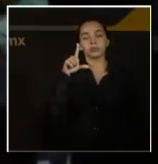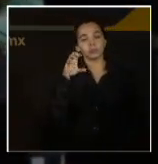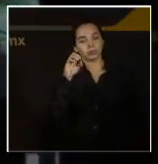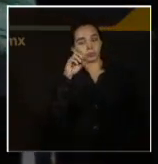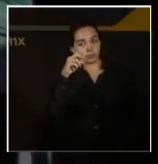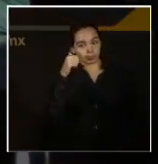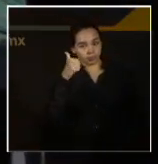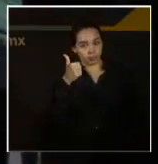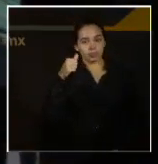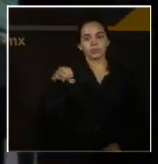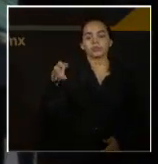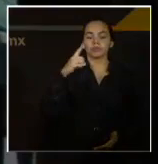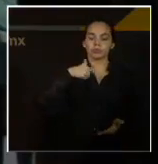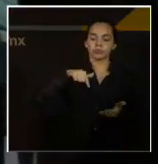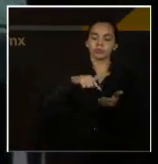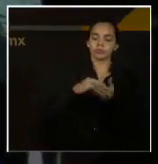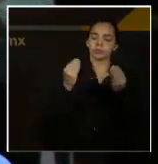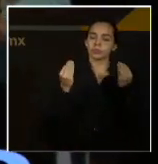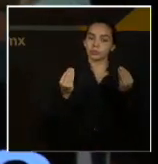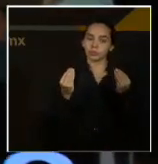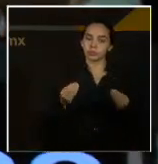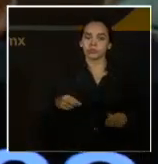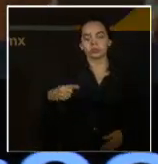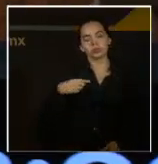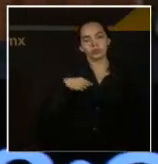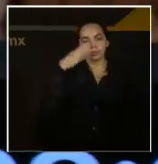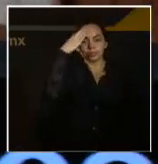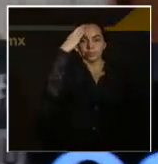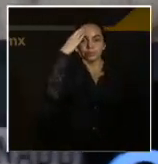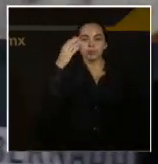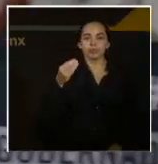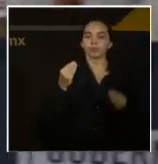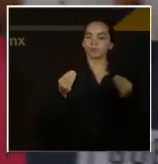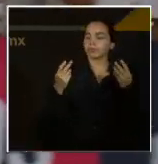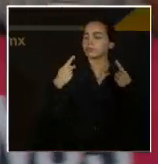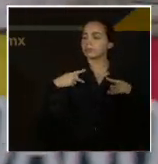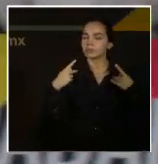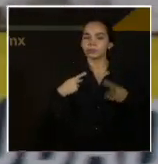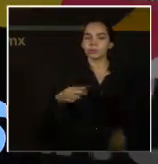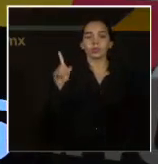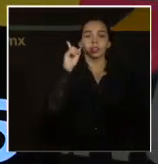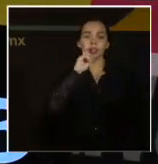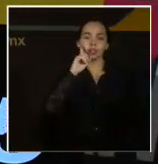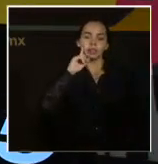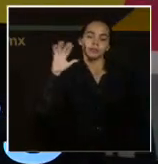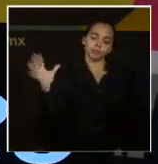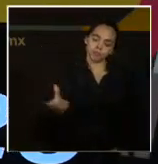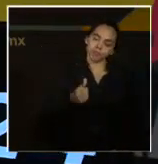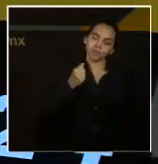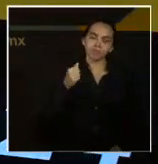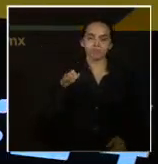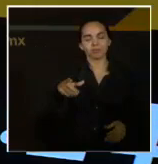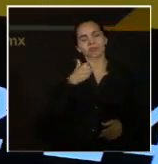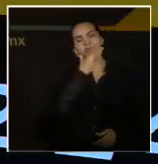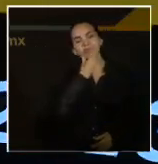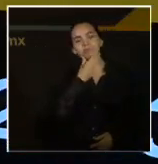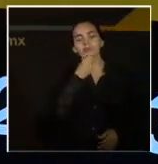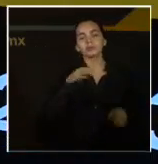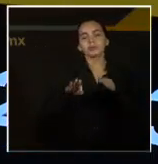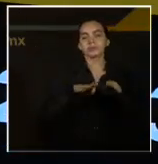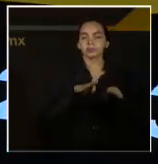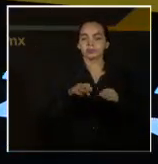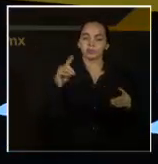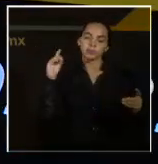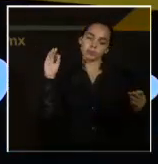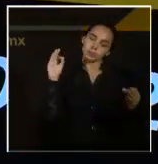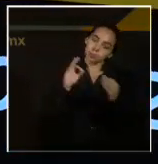municipios varias veces. Conozco a nuestra gente, conozco a mujeres esforzadas, a hombres trabajadores, me he